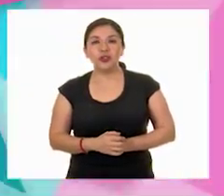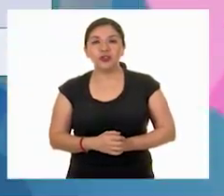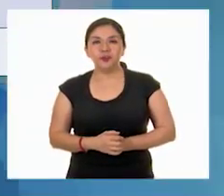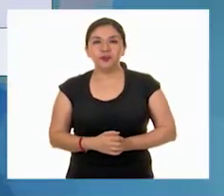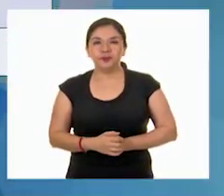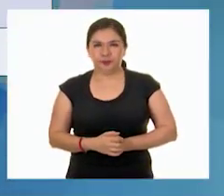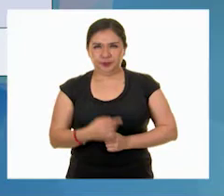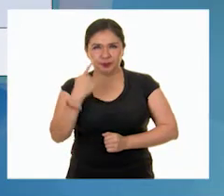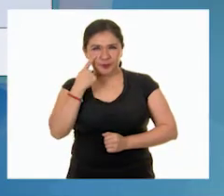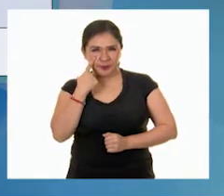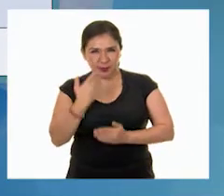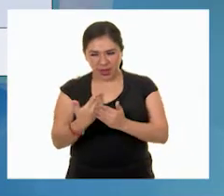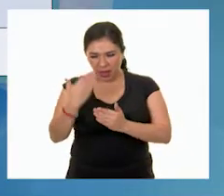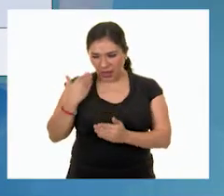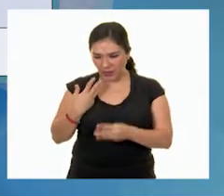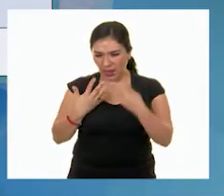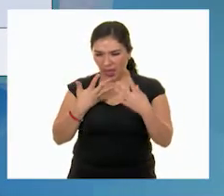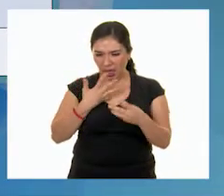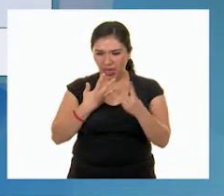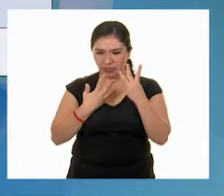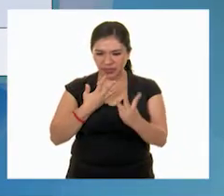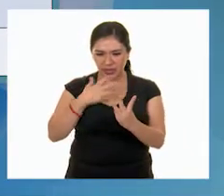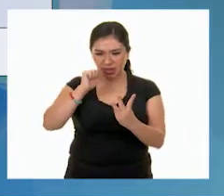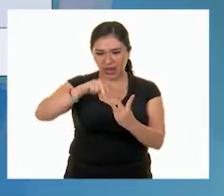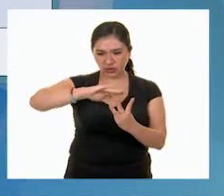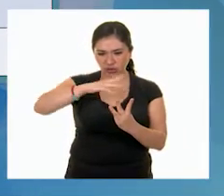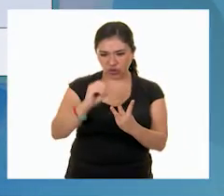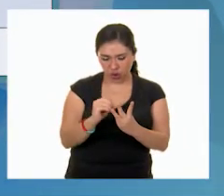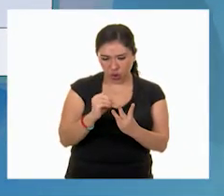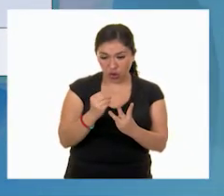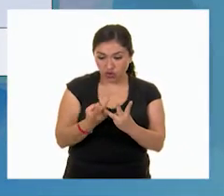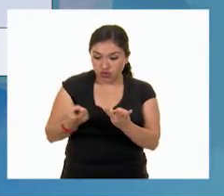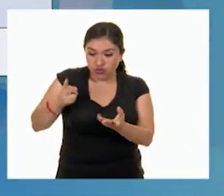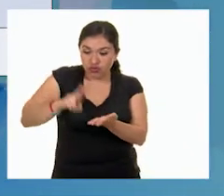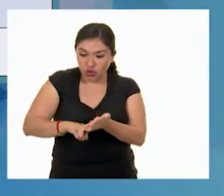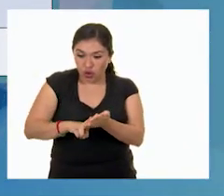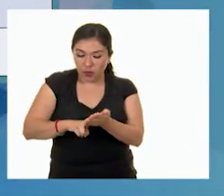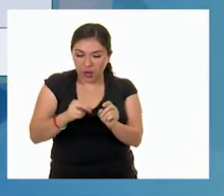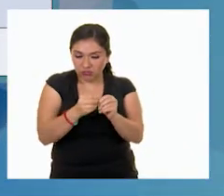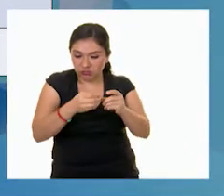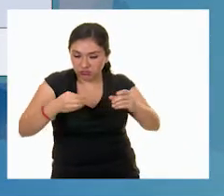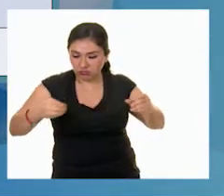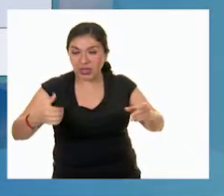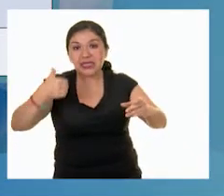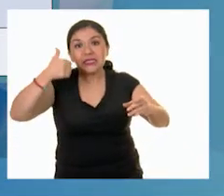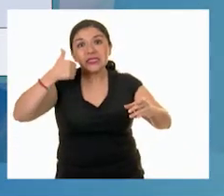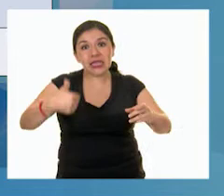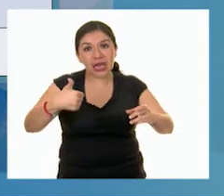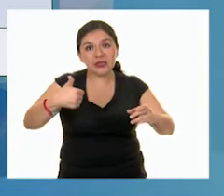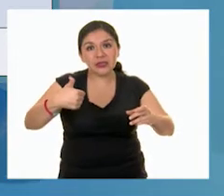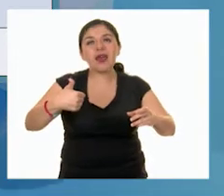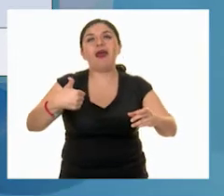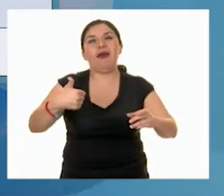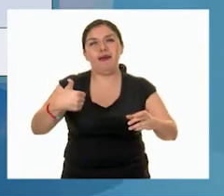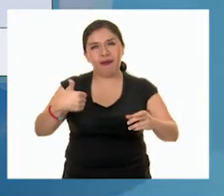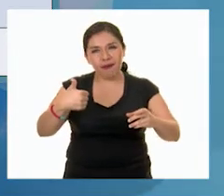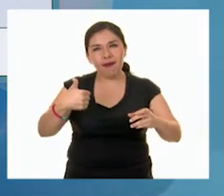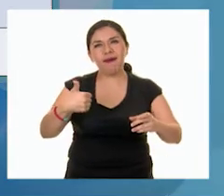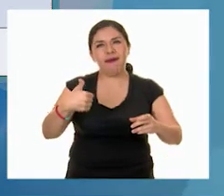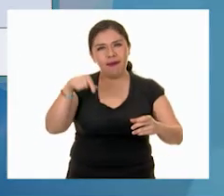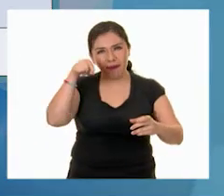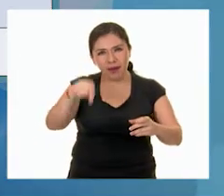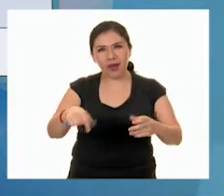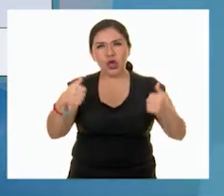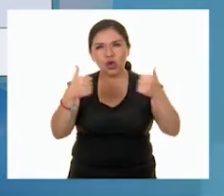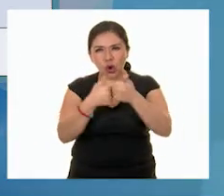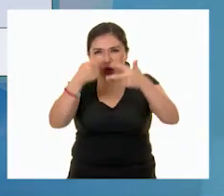de ancho tenía 3 cubos y si lo duplicamos, ahora tendría 6. Y entonces,